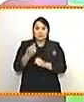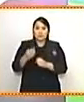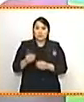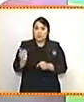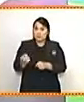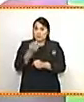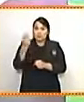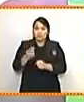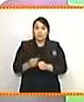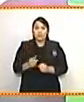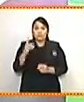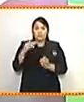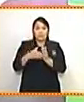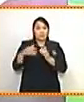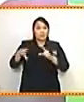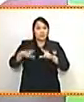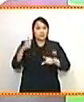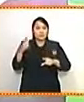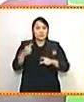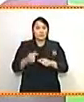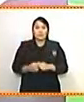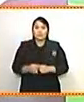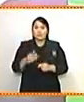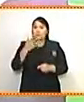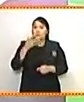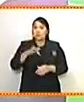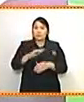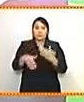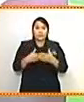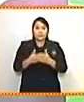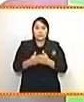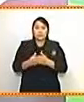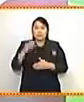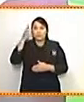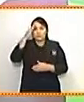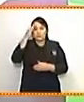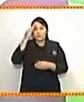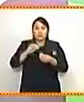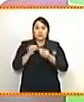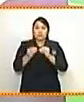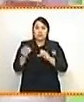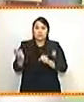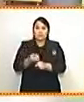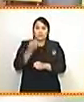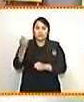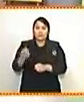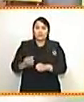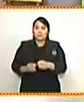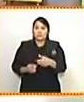nada más y nada menos que 100 mil entidades. Suerte, jugadores, porque vamos a conocer el primer número ganador.